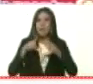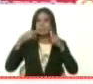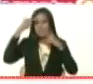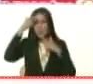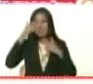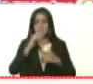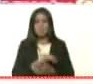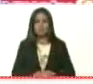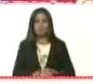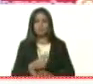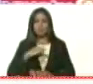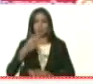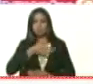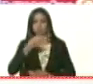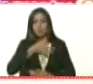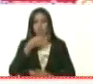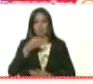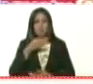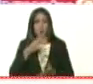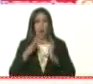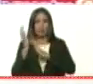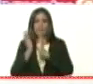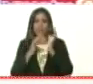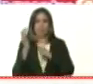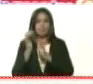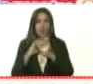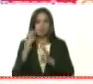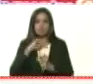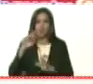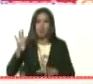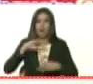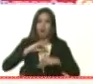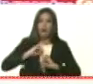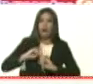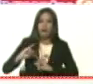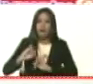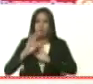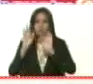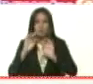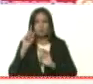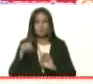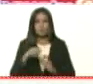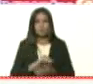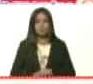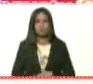desde nuestro socialismo cristiano. Los asumimos a todos.